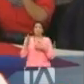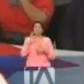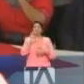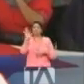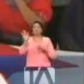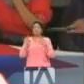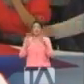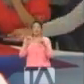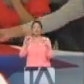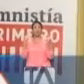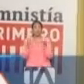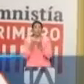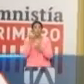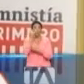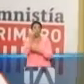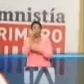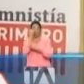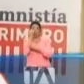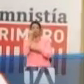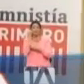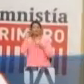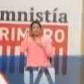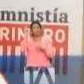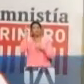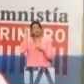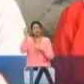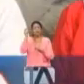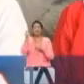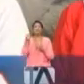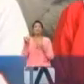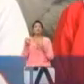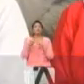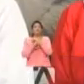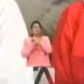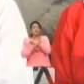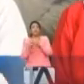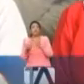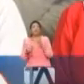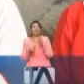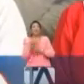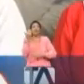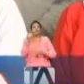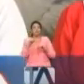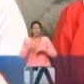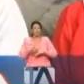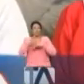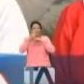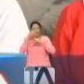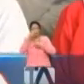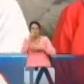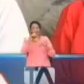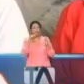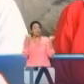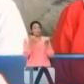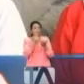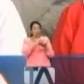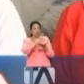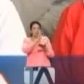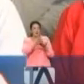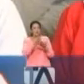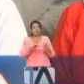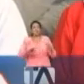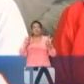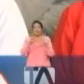Los indígenas proponen una campaña a las nuevas autoridades. La nueva Asamblea Nacional se nos dé la